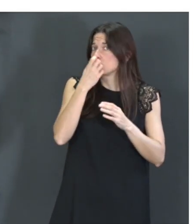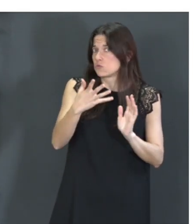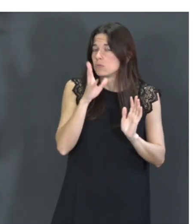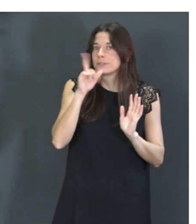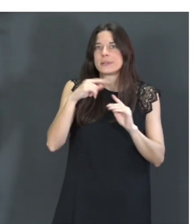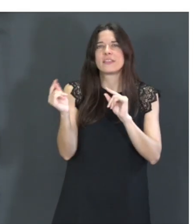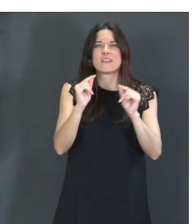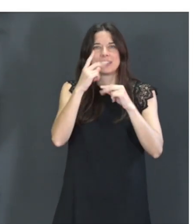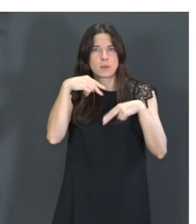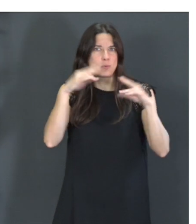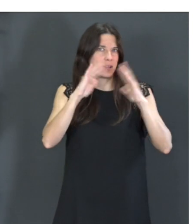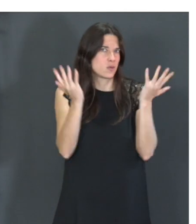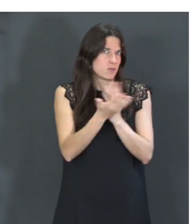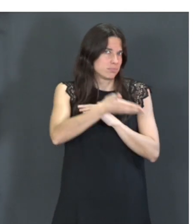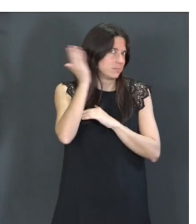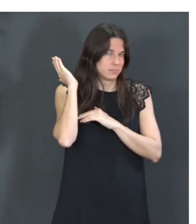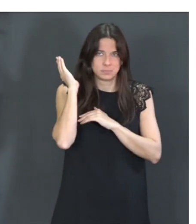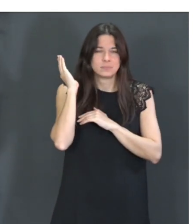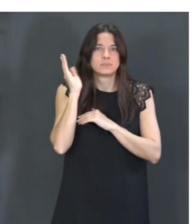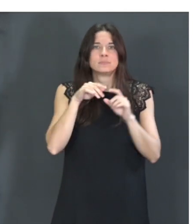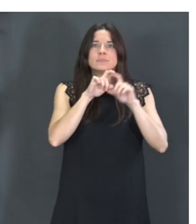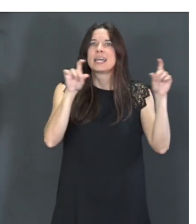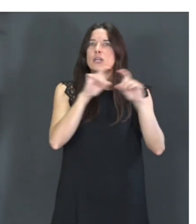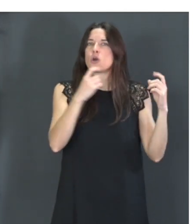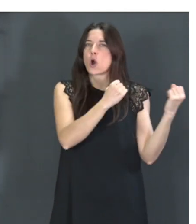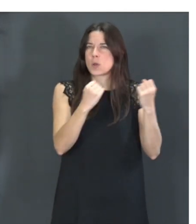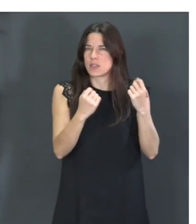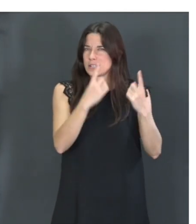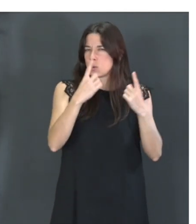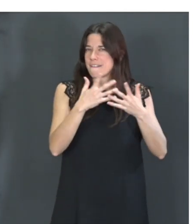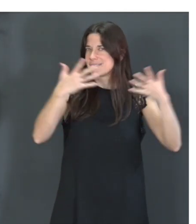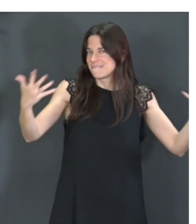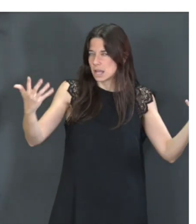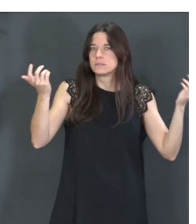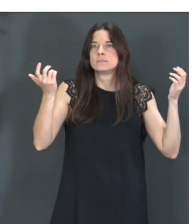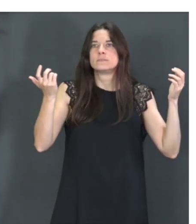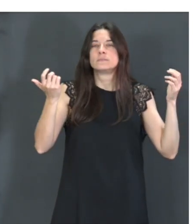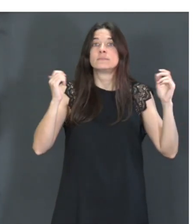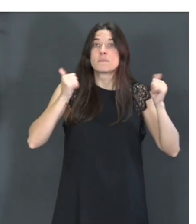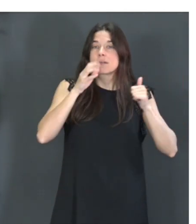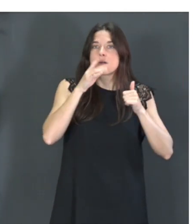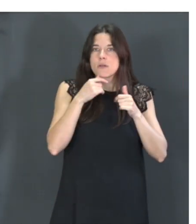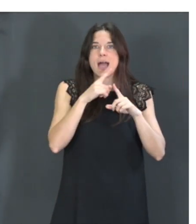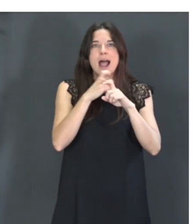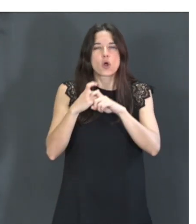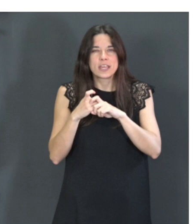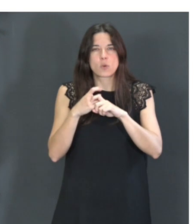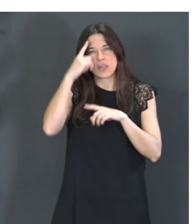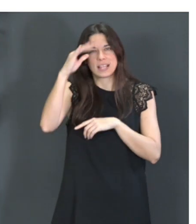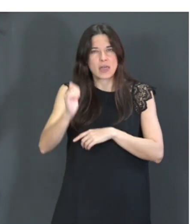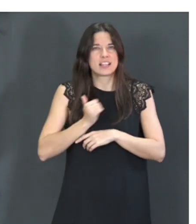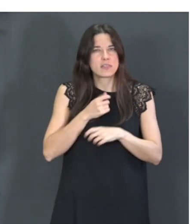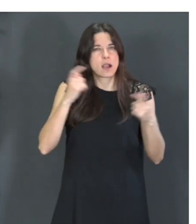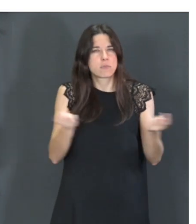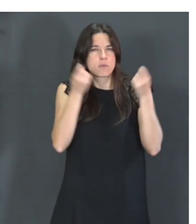nivel mundial. Las grandes corporaciones que están desarrollando, están moviendo los principales algoritmos de inteligencia artificial, yo creo que están